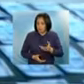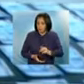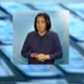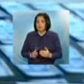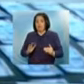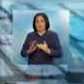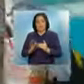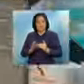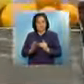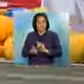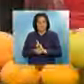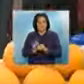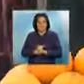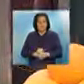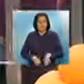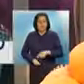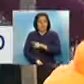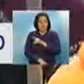Olivos.